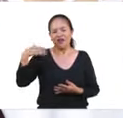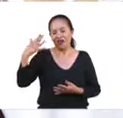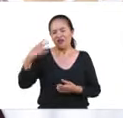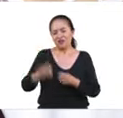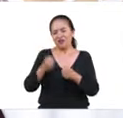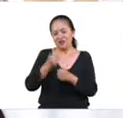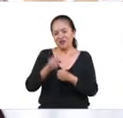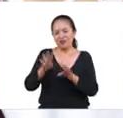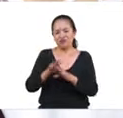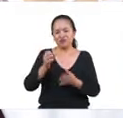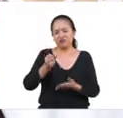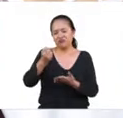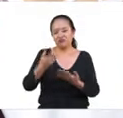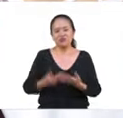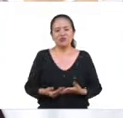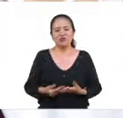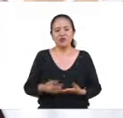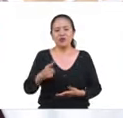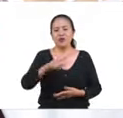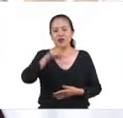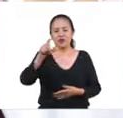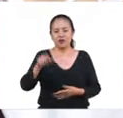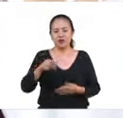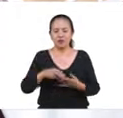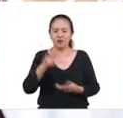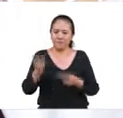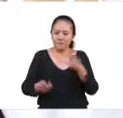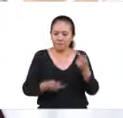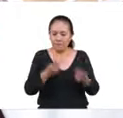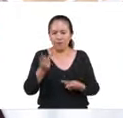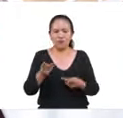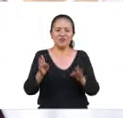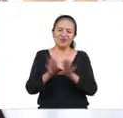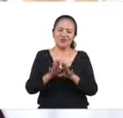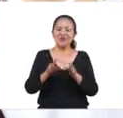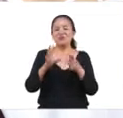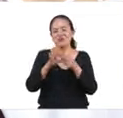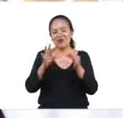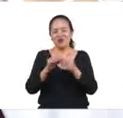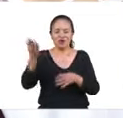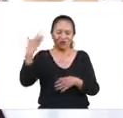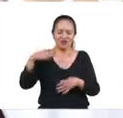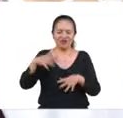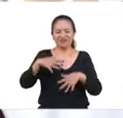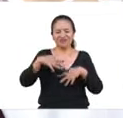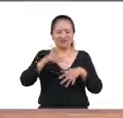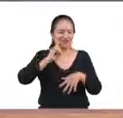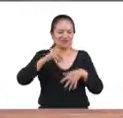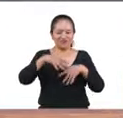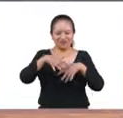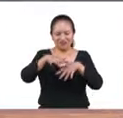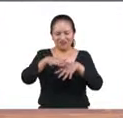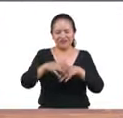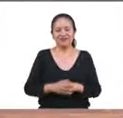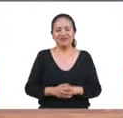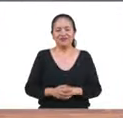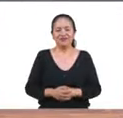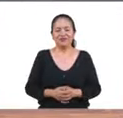anteriores. Y después contestamos sus preguntas, platicamos de la marcha de ayer y todo lo demás. Adelante, Fatlala.